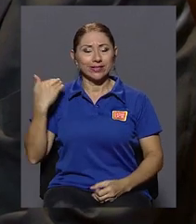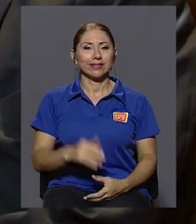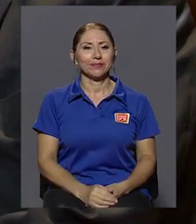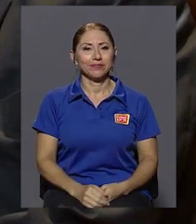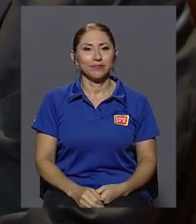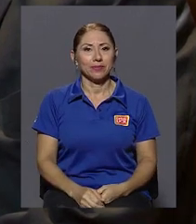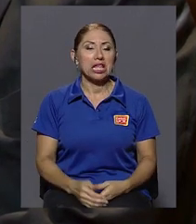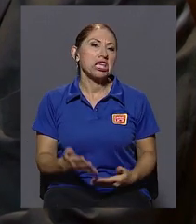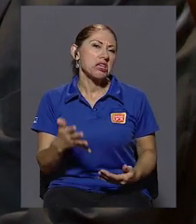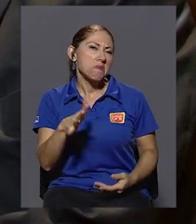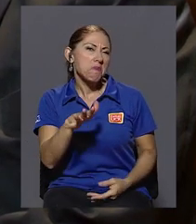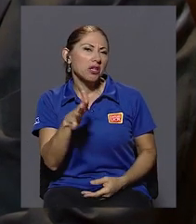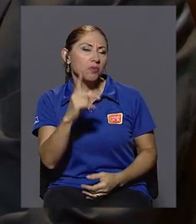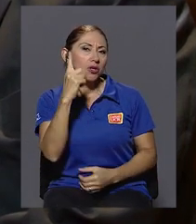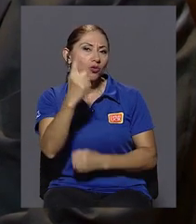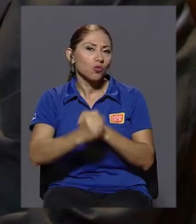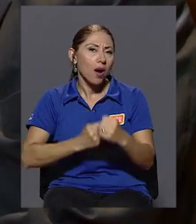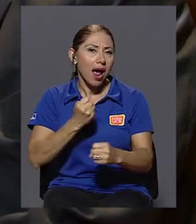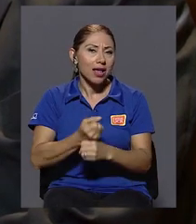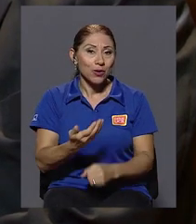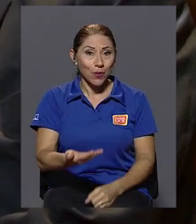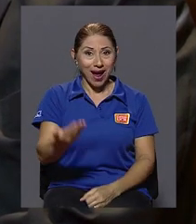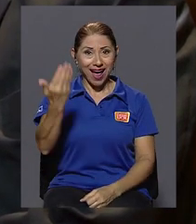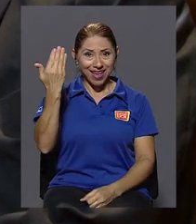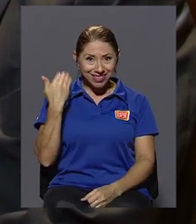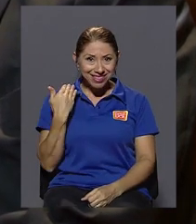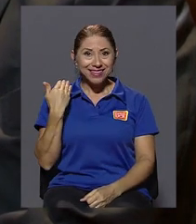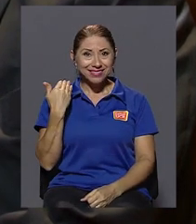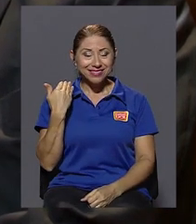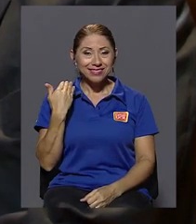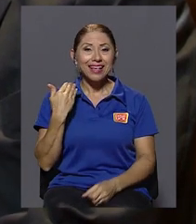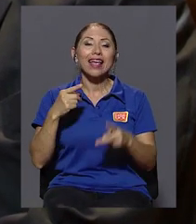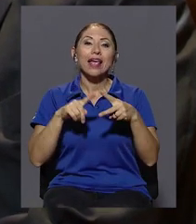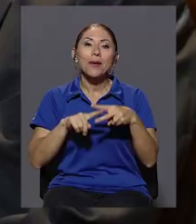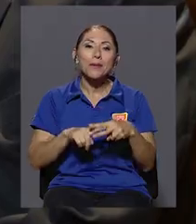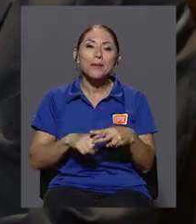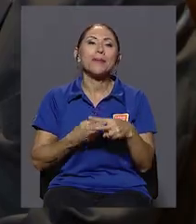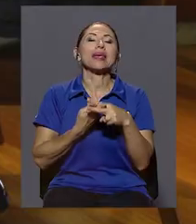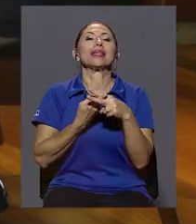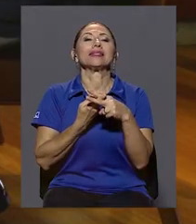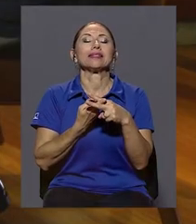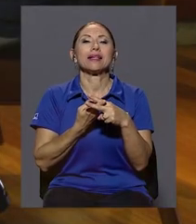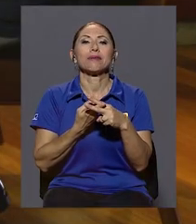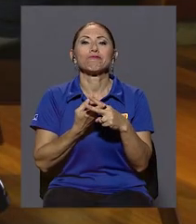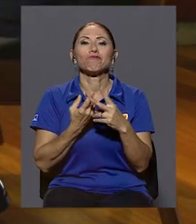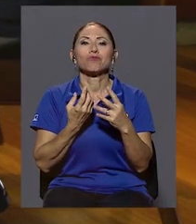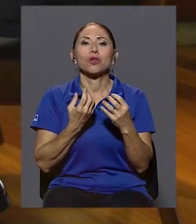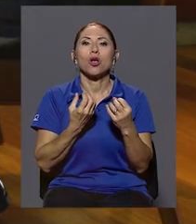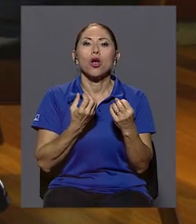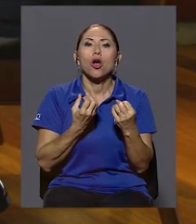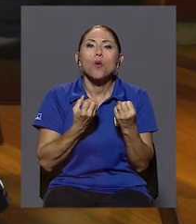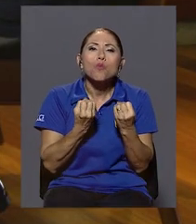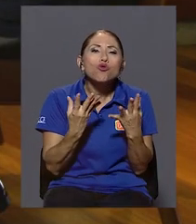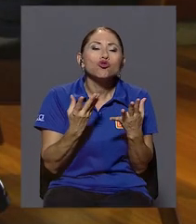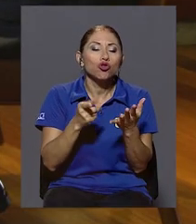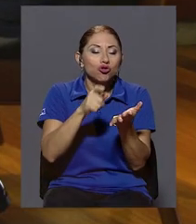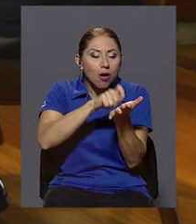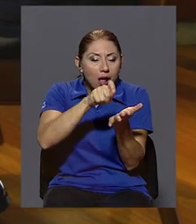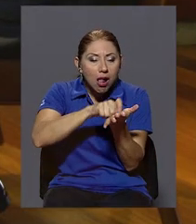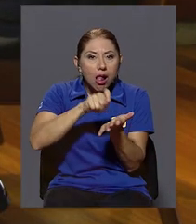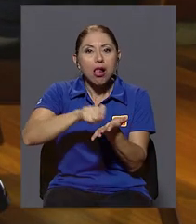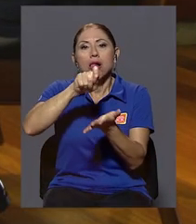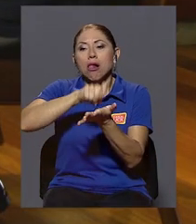Y sobre todo, más o menos un año antes, es cuando empiezan a generarse muchos